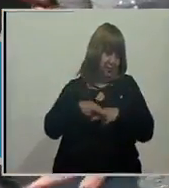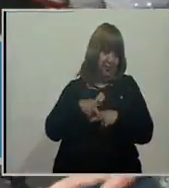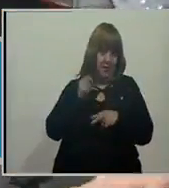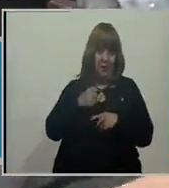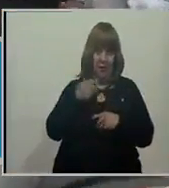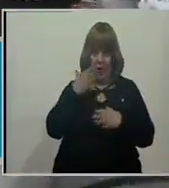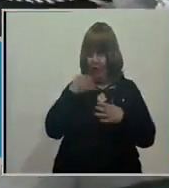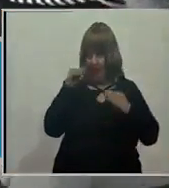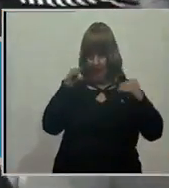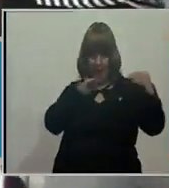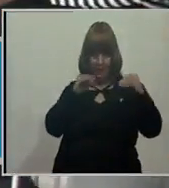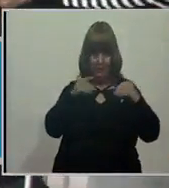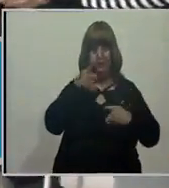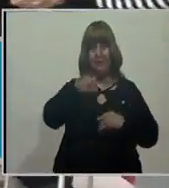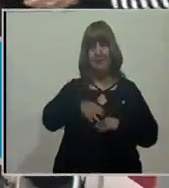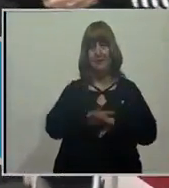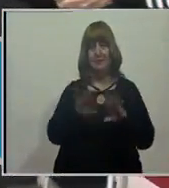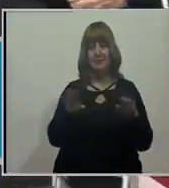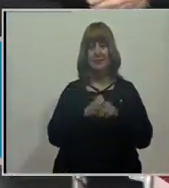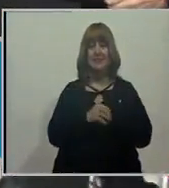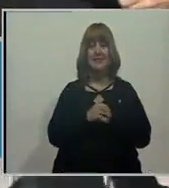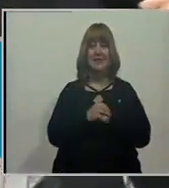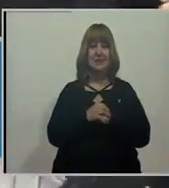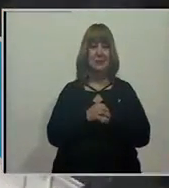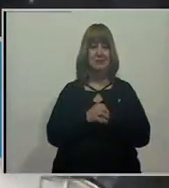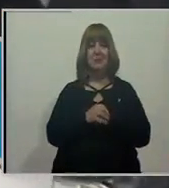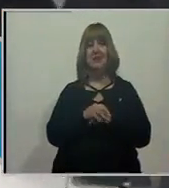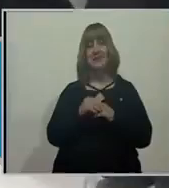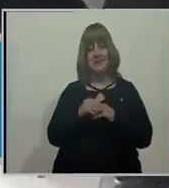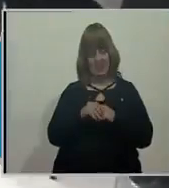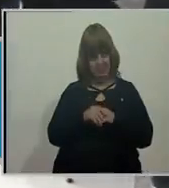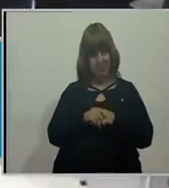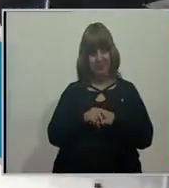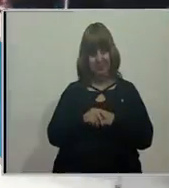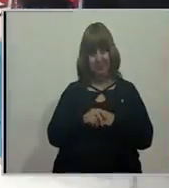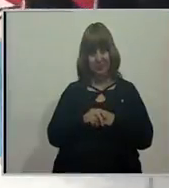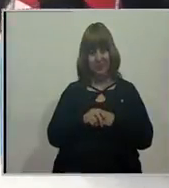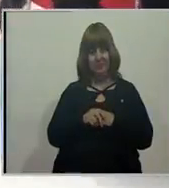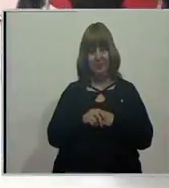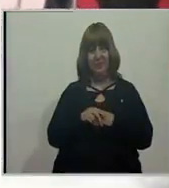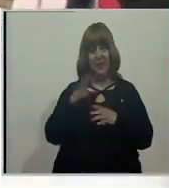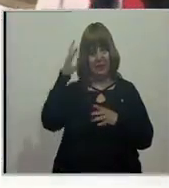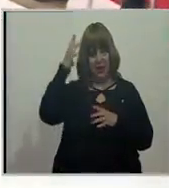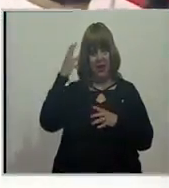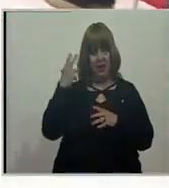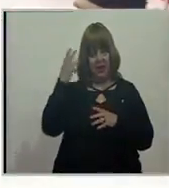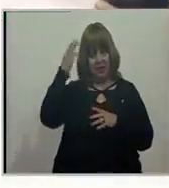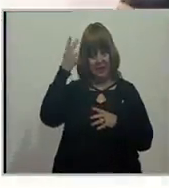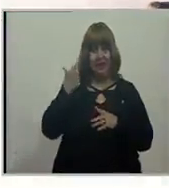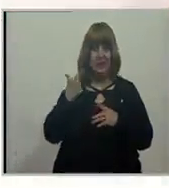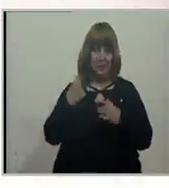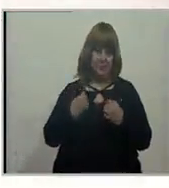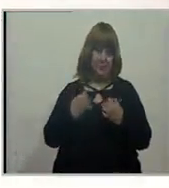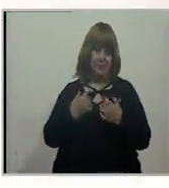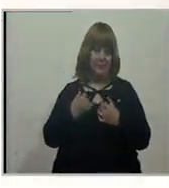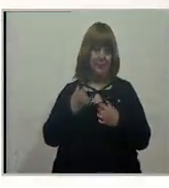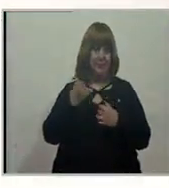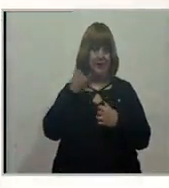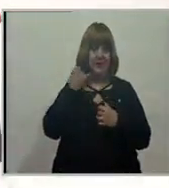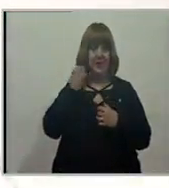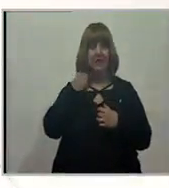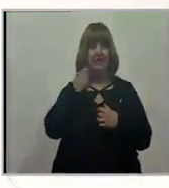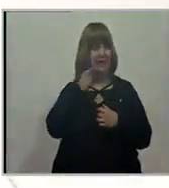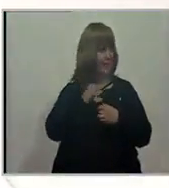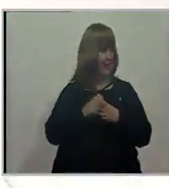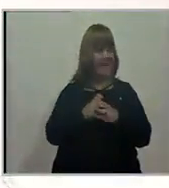interrumpirla. Perdón, y la conducción. Venís. Dale. Chicas, gracias. En un ratito nos vemos. La conducción de Gise también, ¿no? Ay, sí, que el año pasado fue reina